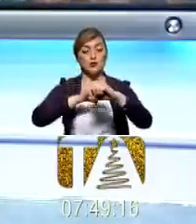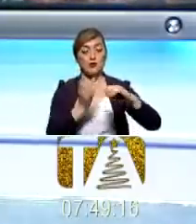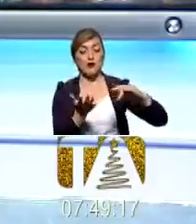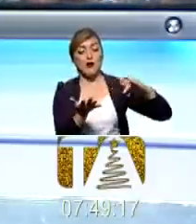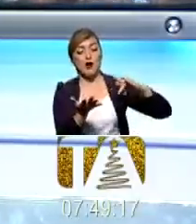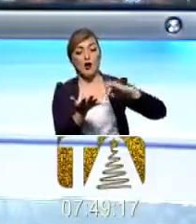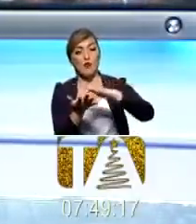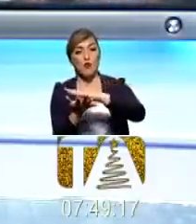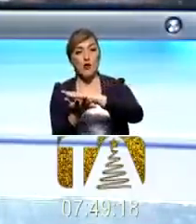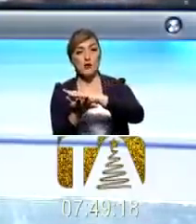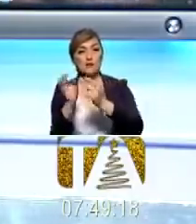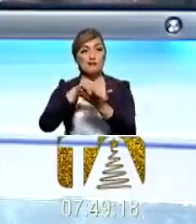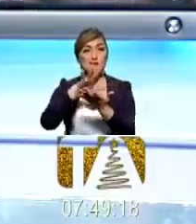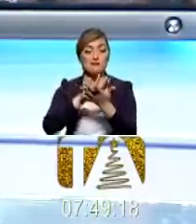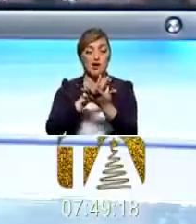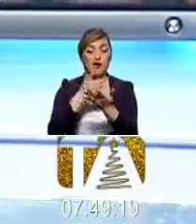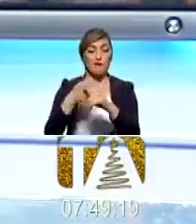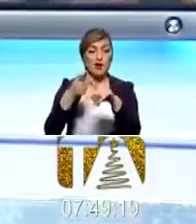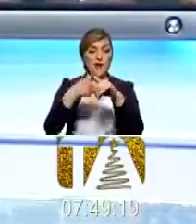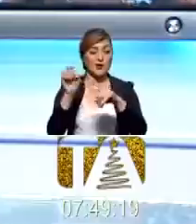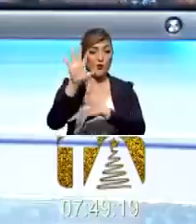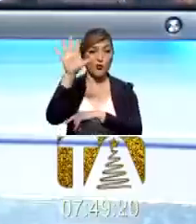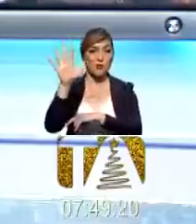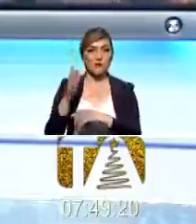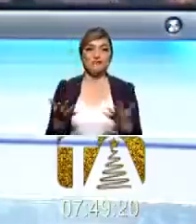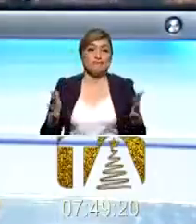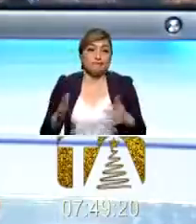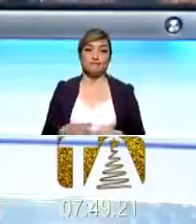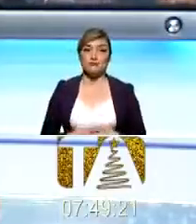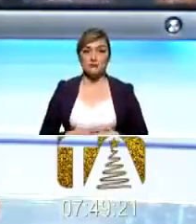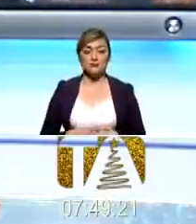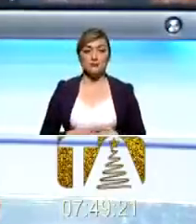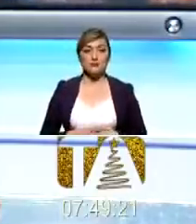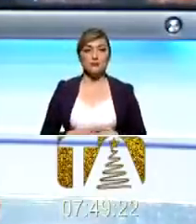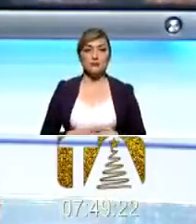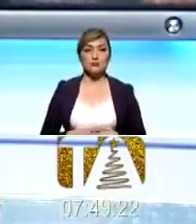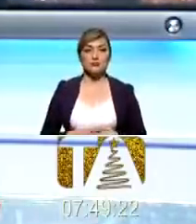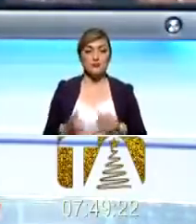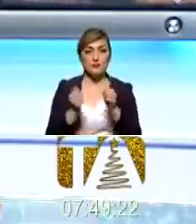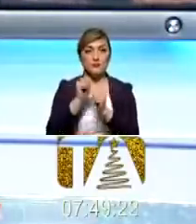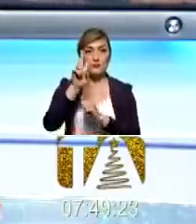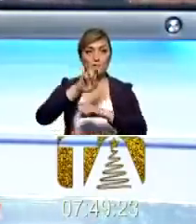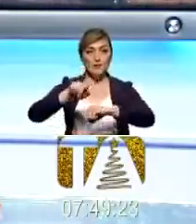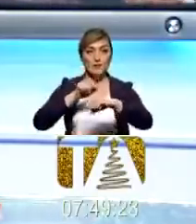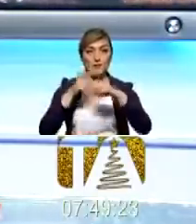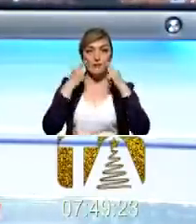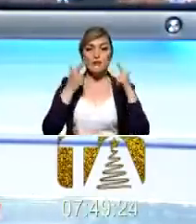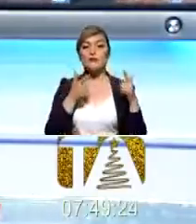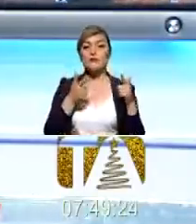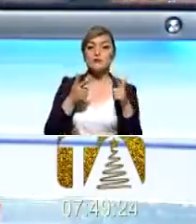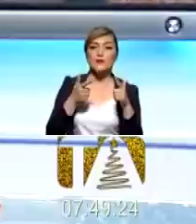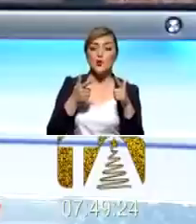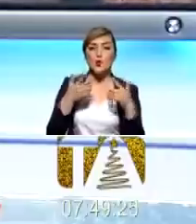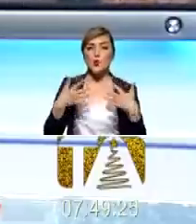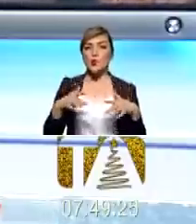pasajeros internacionales provenientes de, entre otros lugares, por ejemplo, de la Unión Europea. Un equipo de 24 horas constató que en